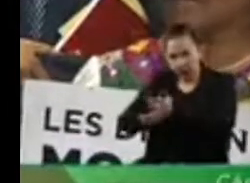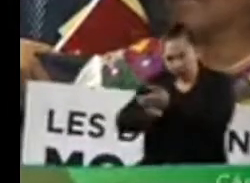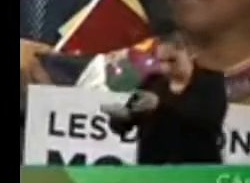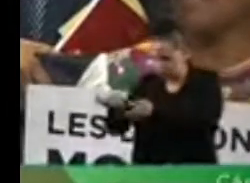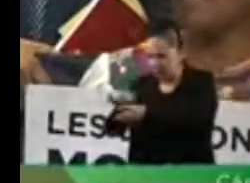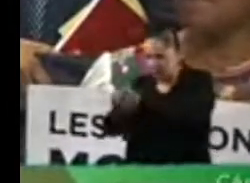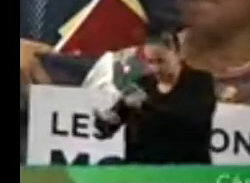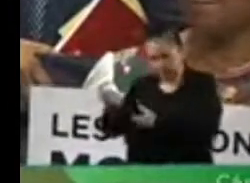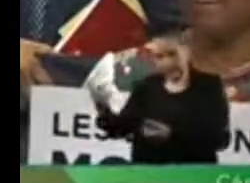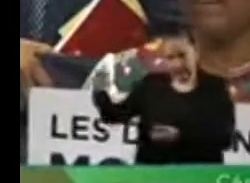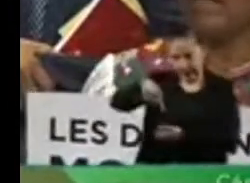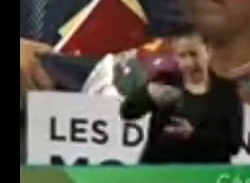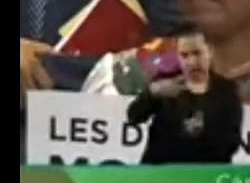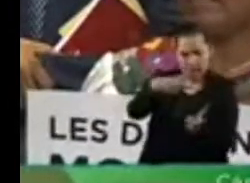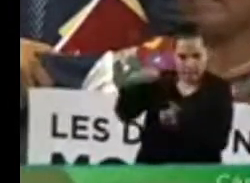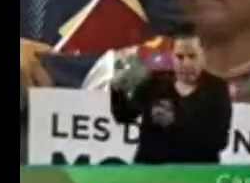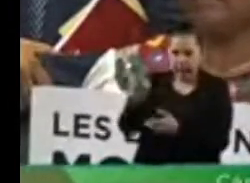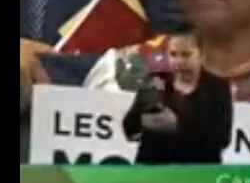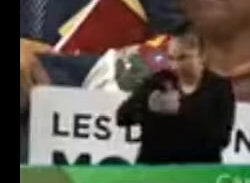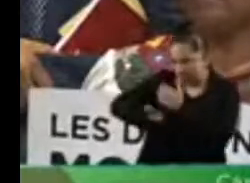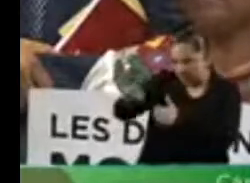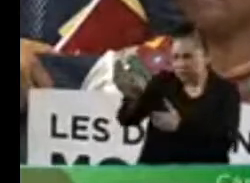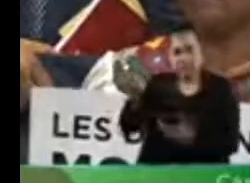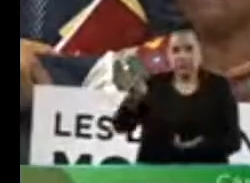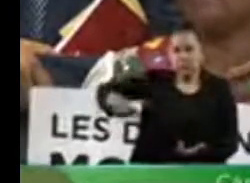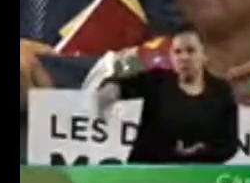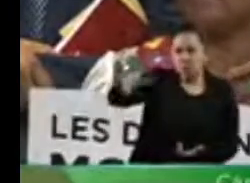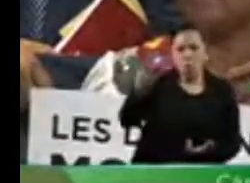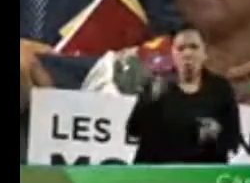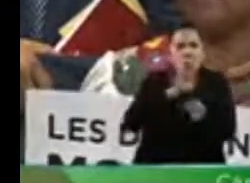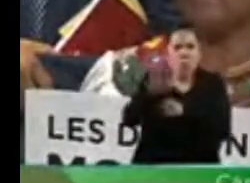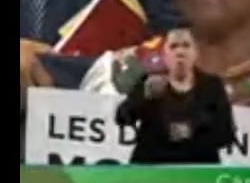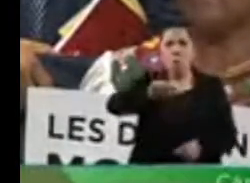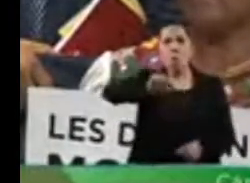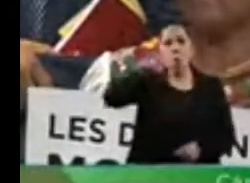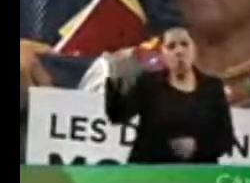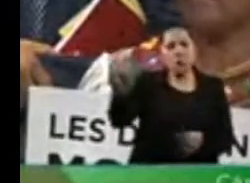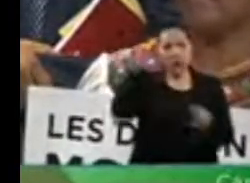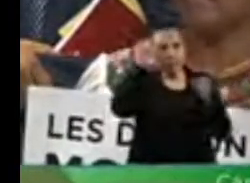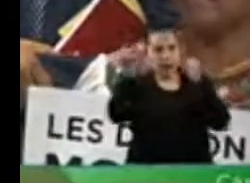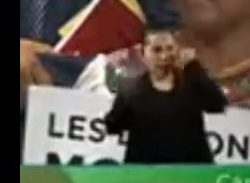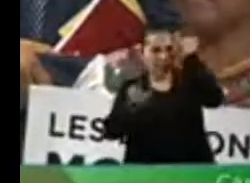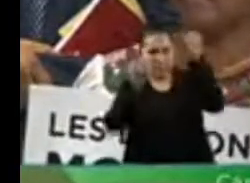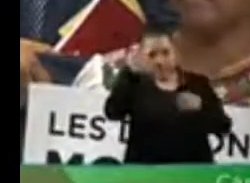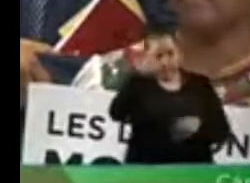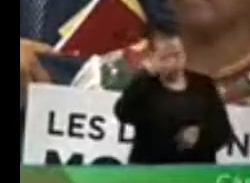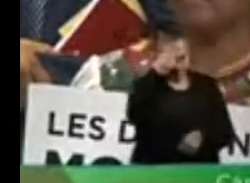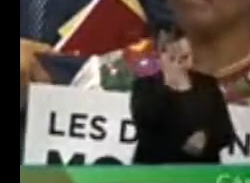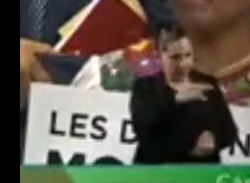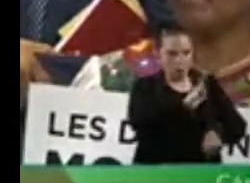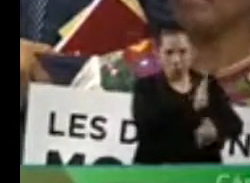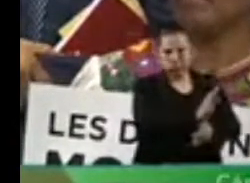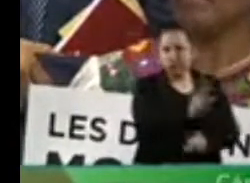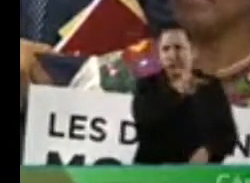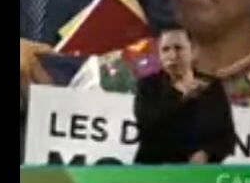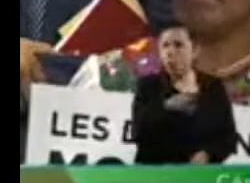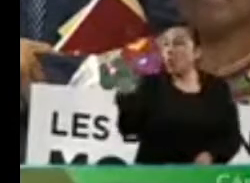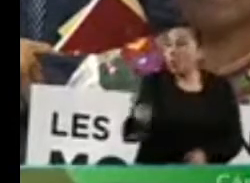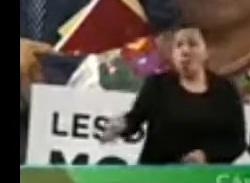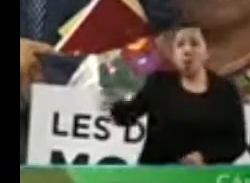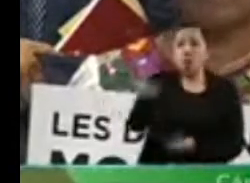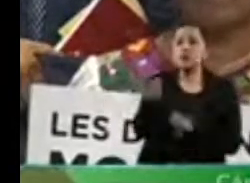les digo, diputadas y diputados de la oposición, así como ustedes desprecian a sus electores dándoles despensas que ustedes no se